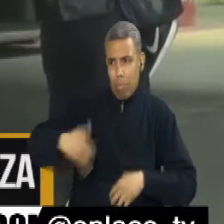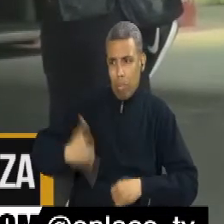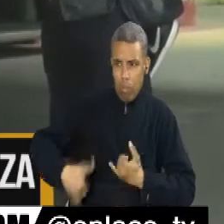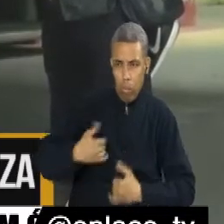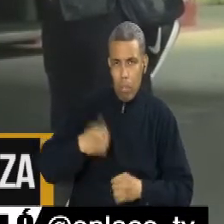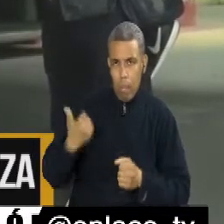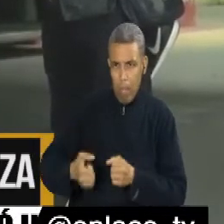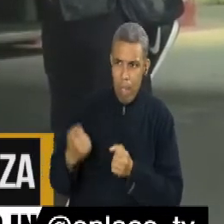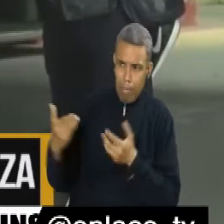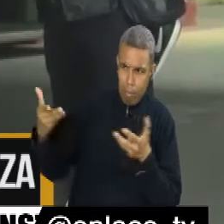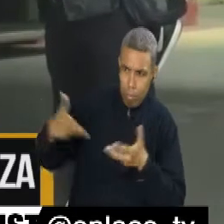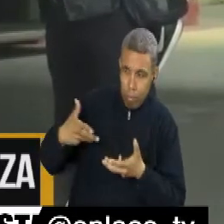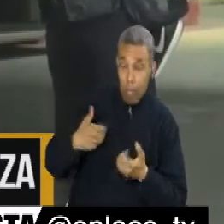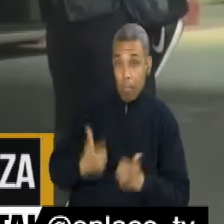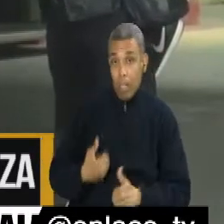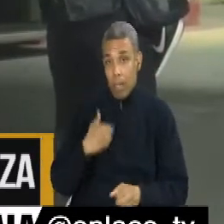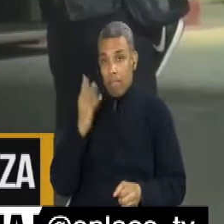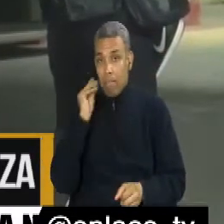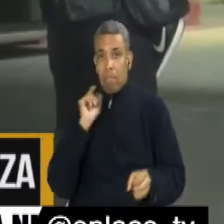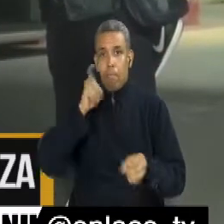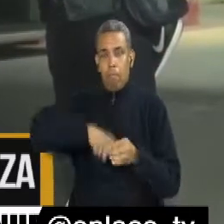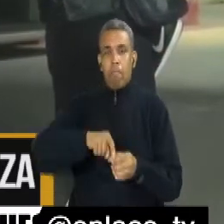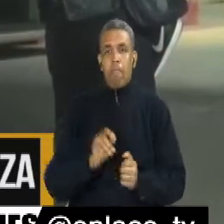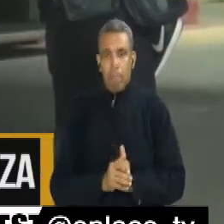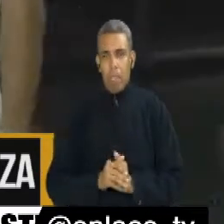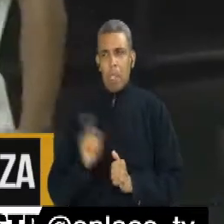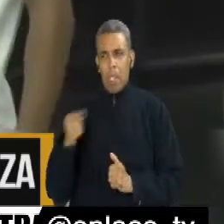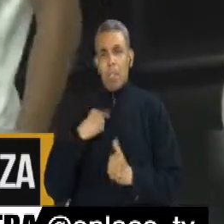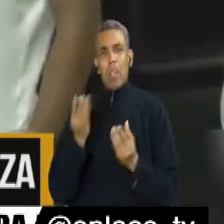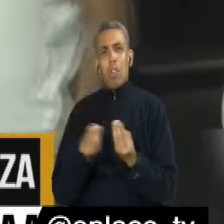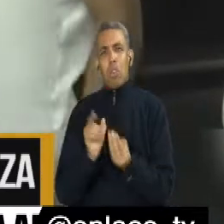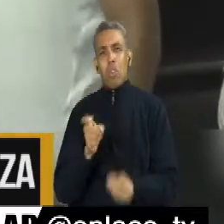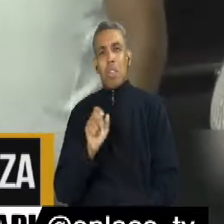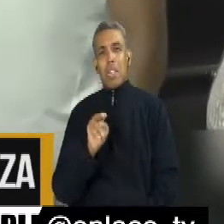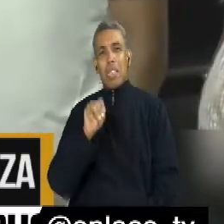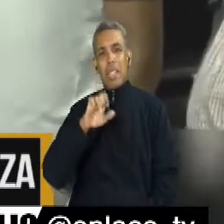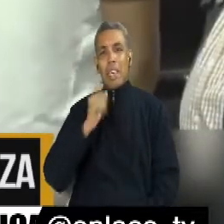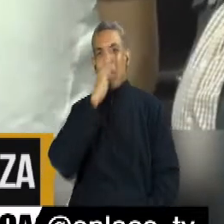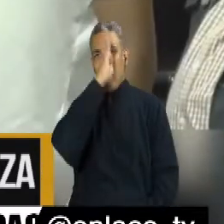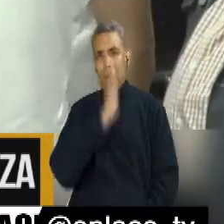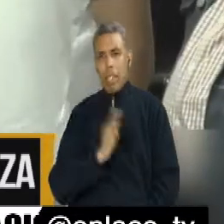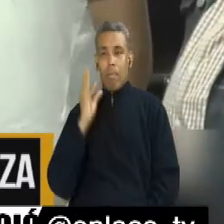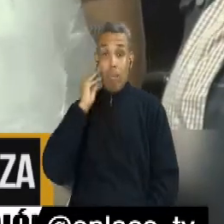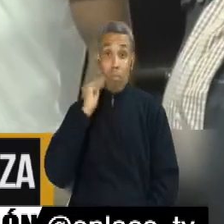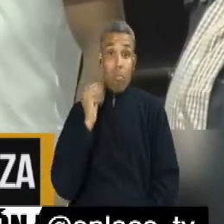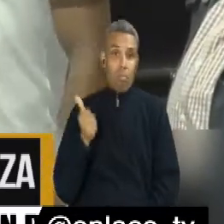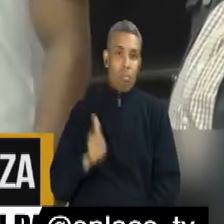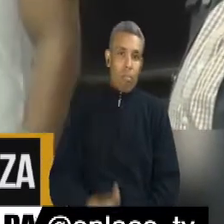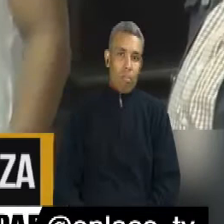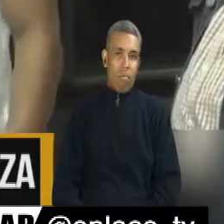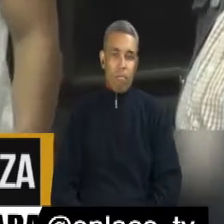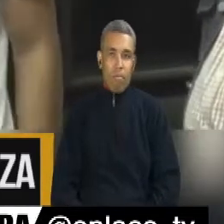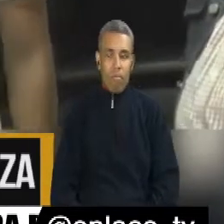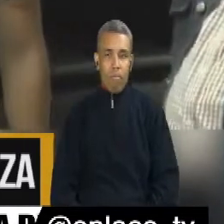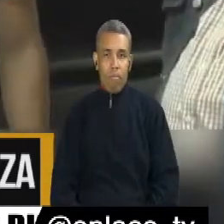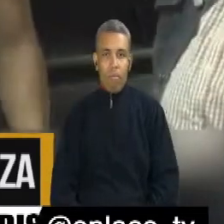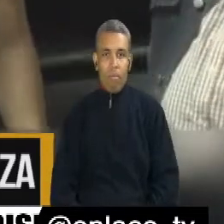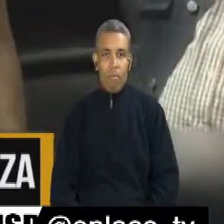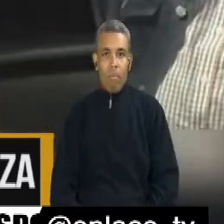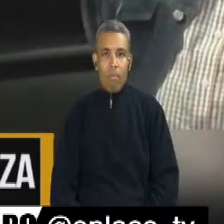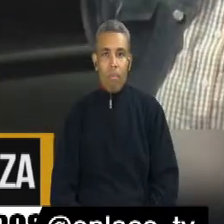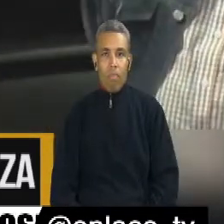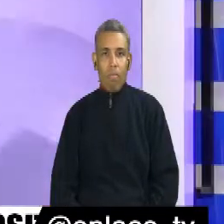Alianza Petrolera ha vestido la camiseta de Grêmio de Porto Alegre y de Flamengo de Brasil, también la de Olimpia de Paraguay.